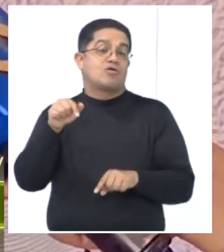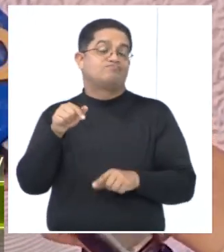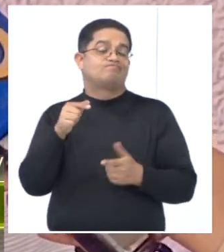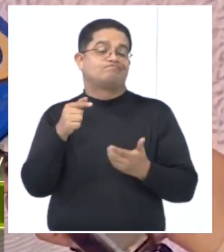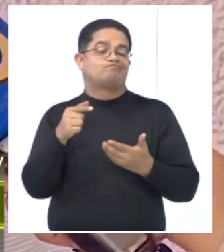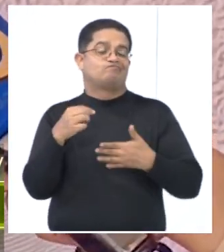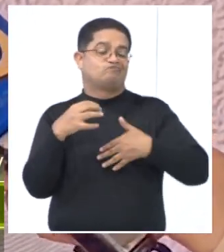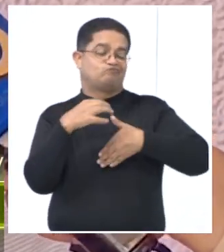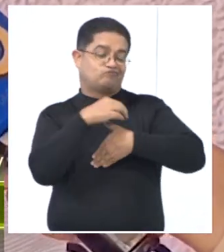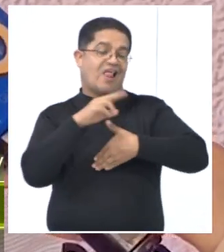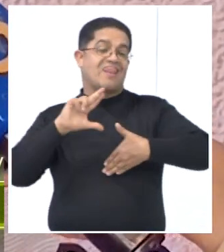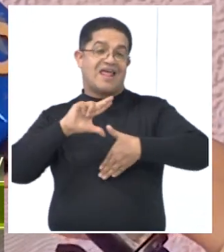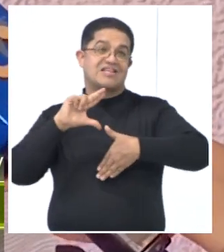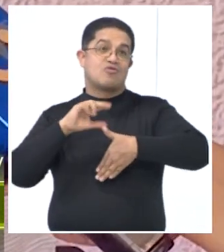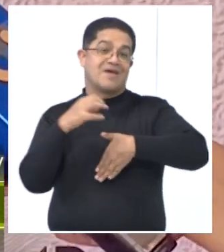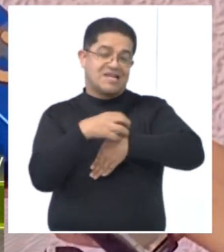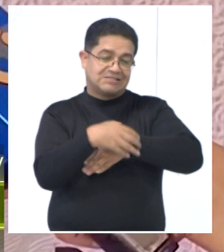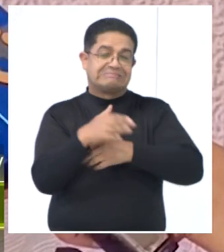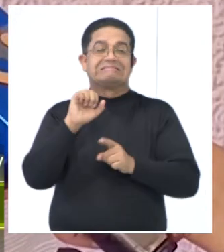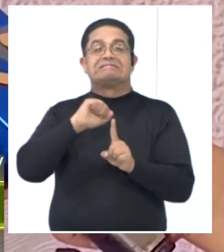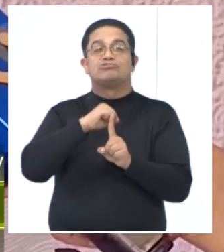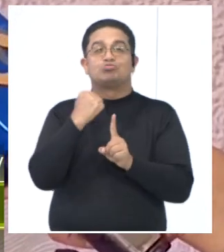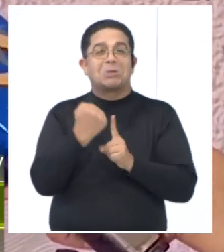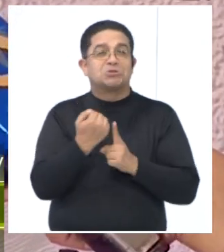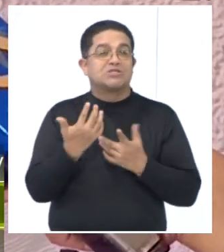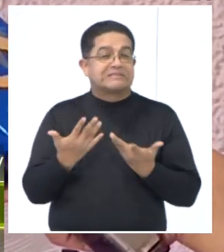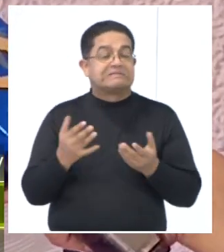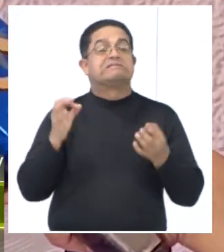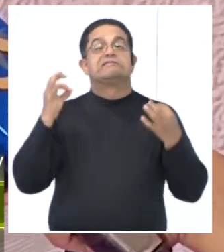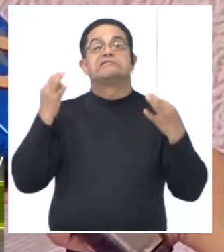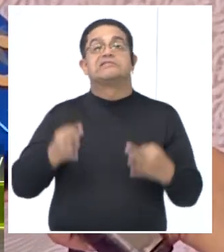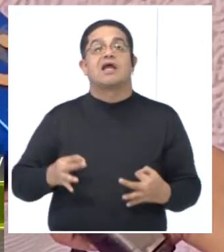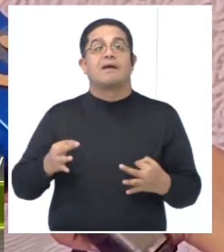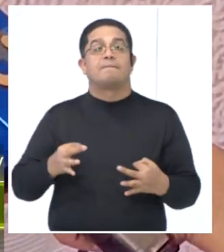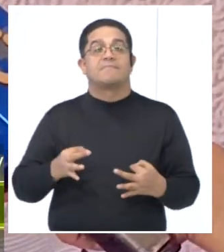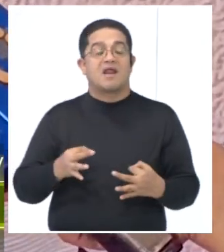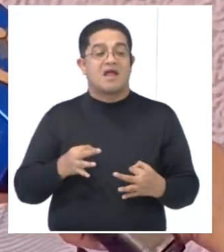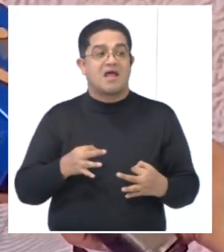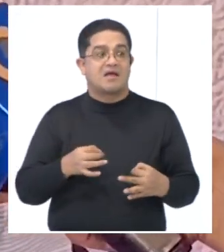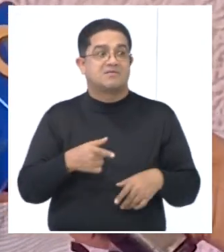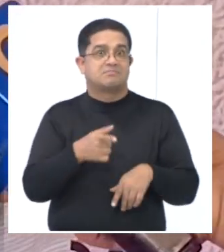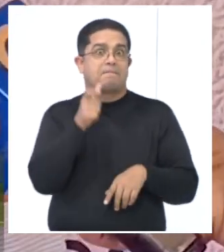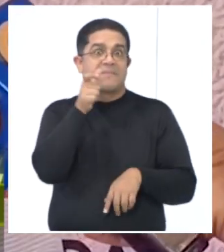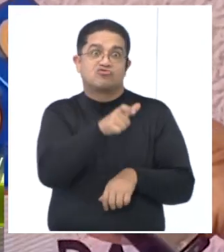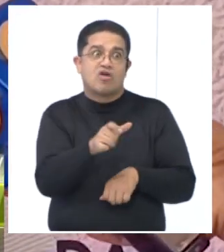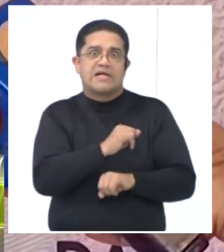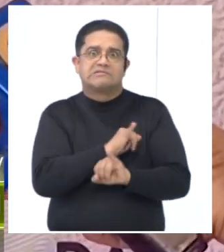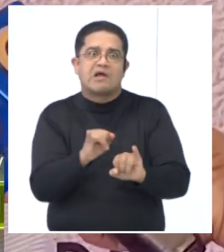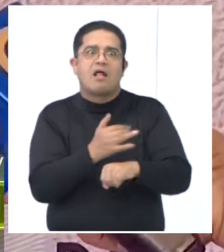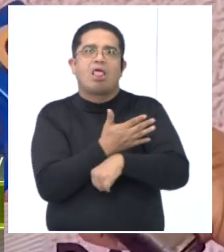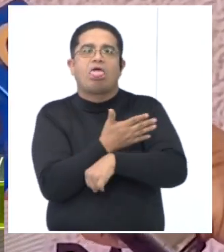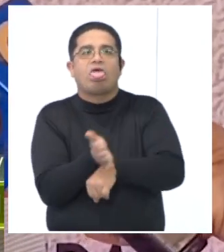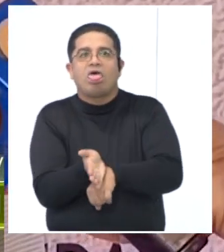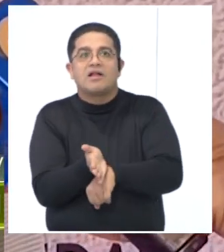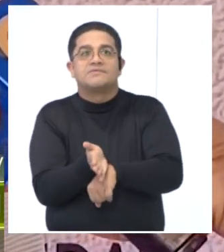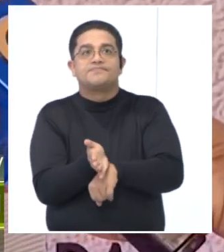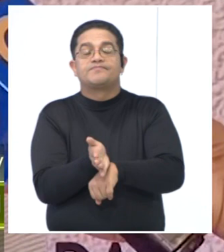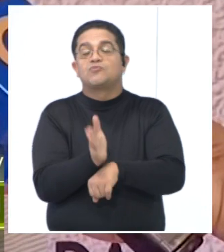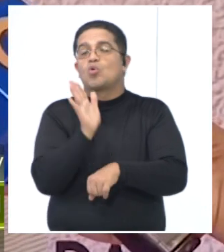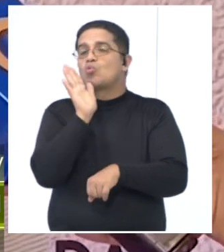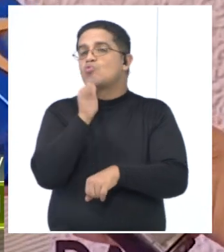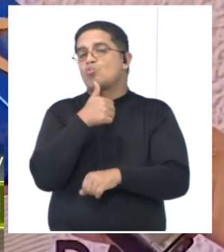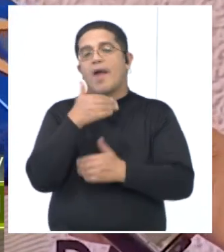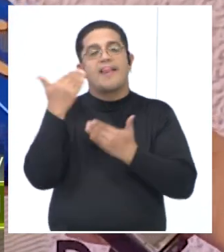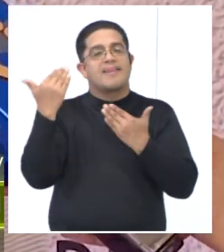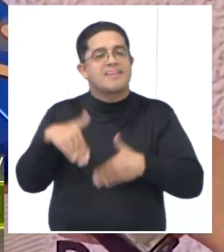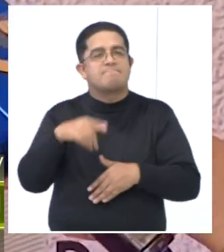y por todas las condiciones que hay, pues siempre llegamos a tratar los pacientes que ya están con una enfermedad activa. No hay un límite de edad,